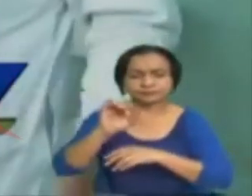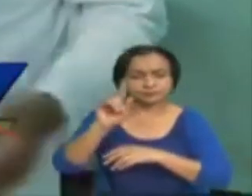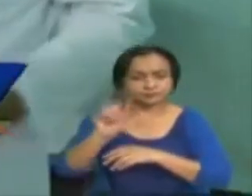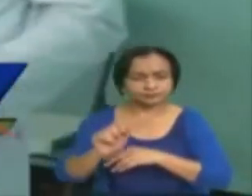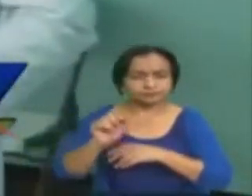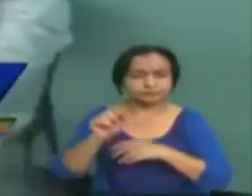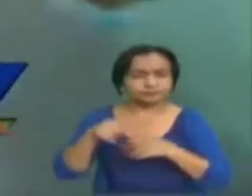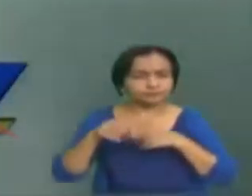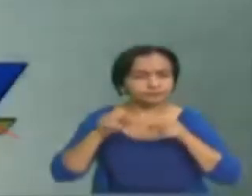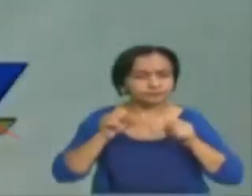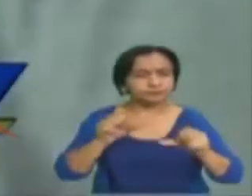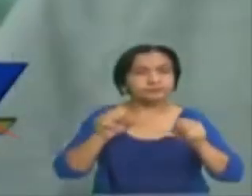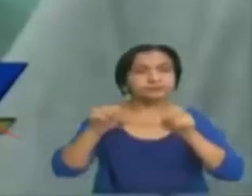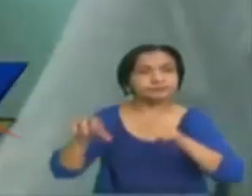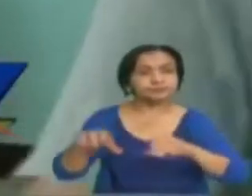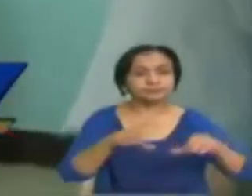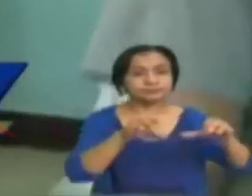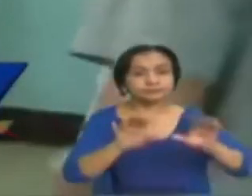a Personas con Necesidades